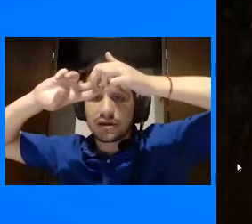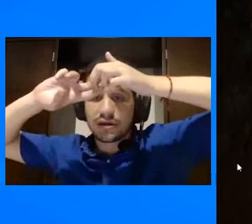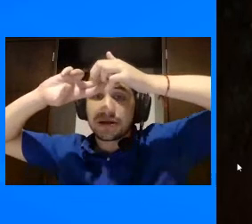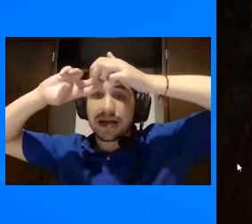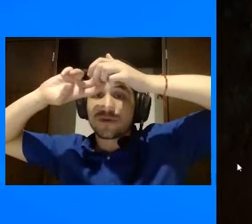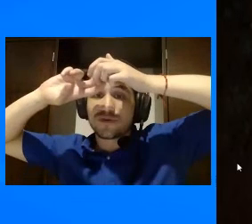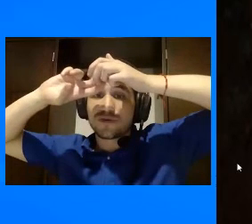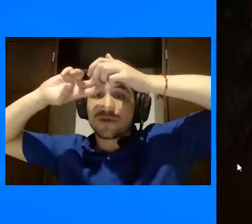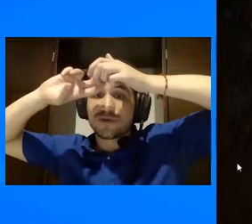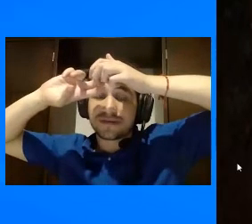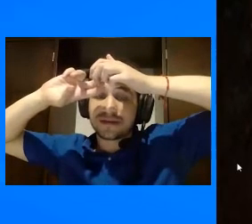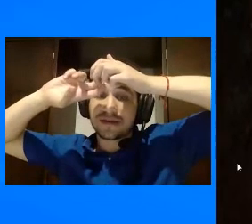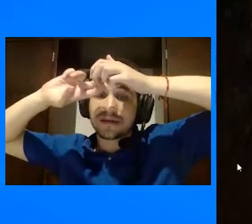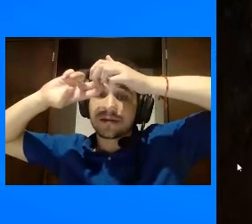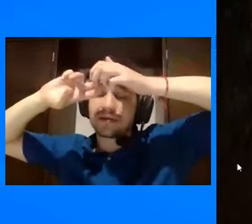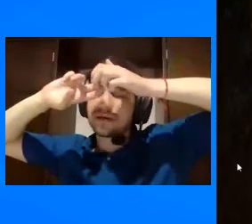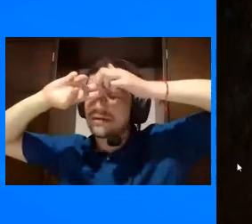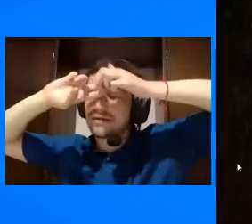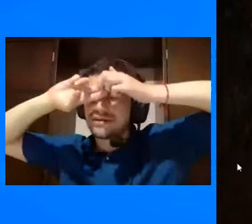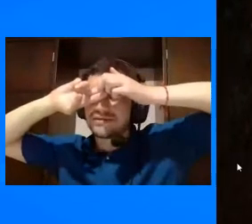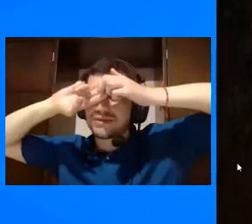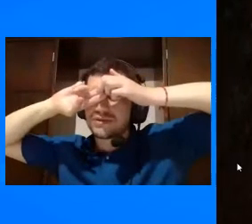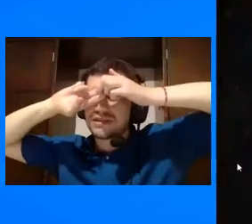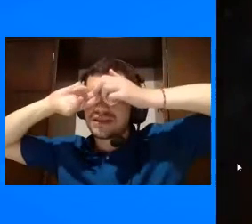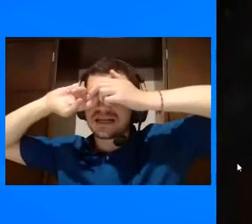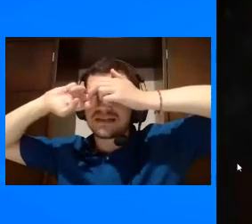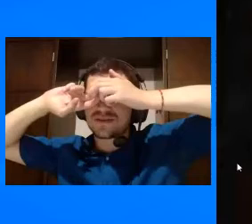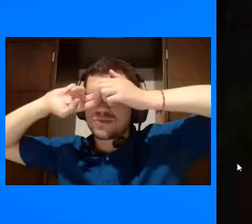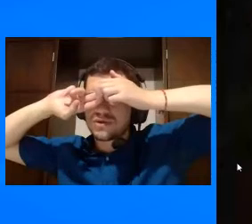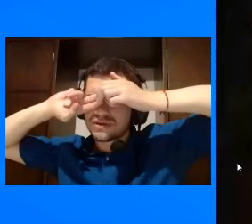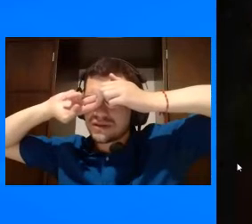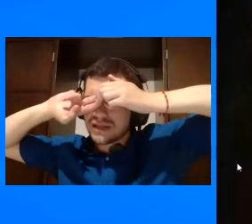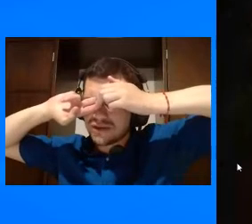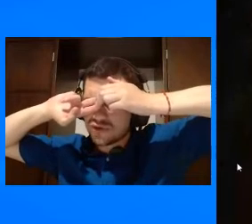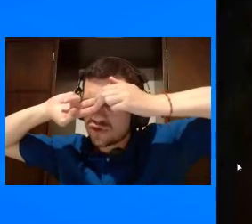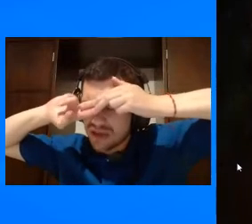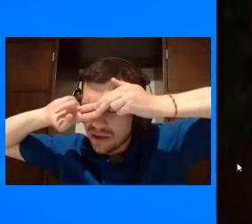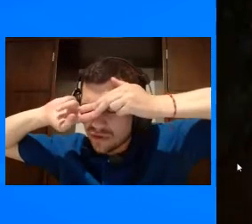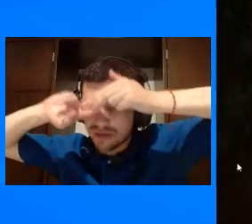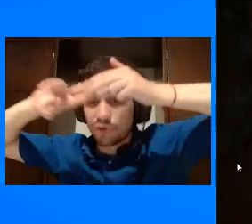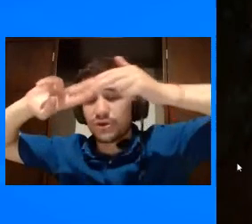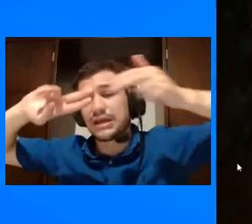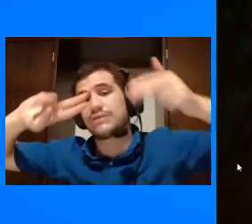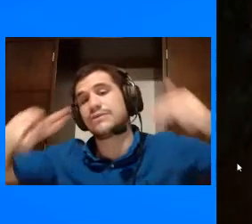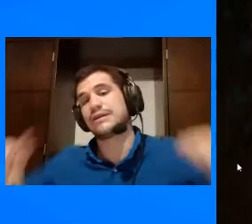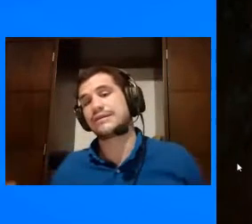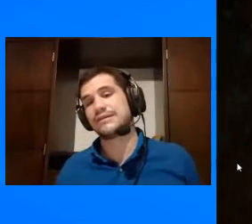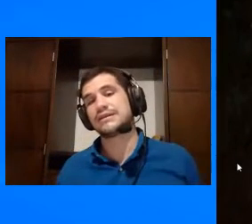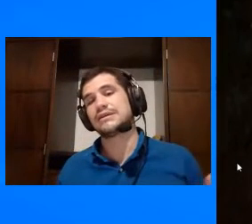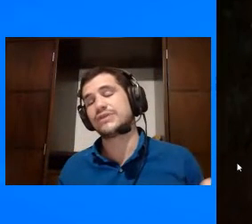vemos las huellas, digamos, digitales, como los dedos que modelaron la arcilla. O sea,